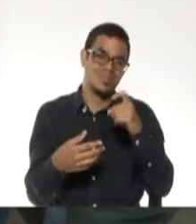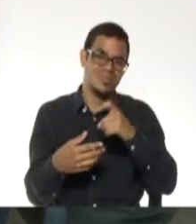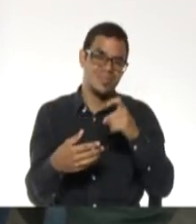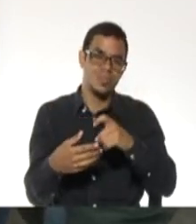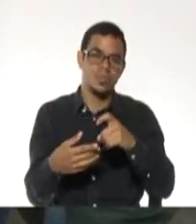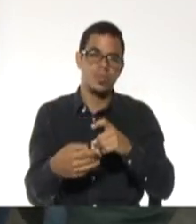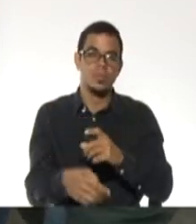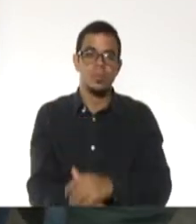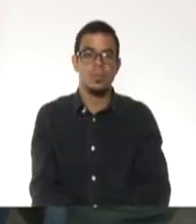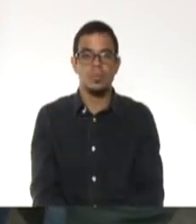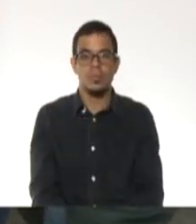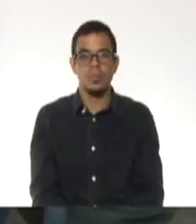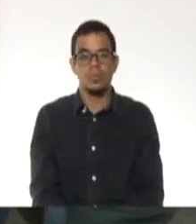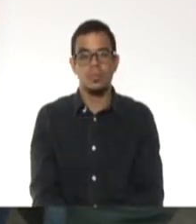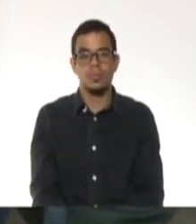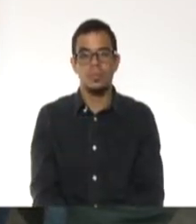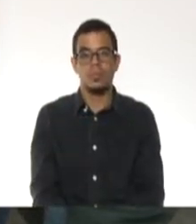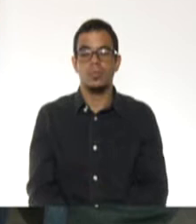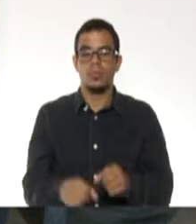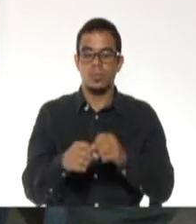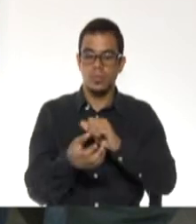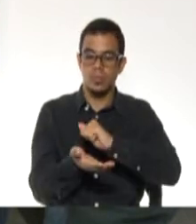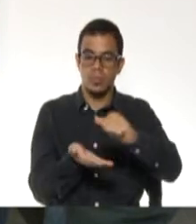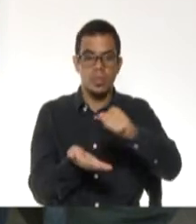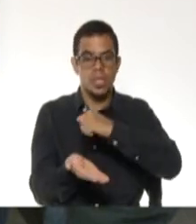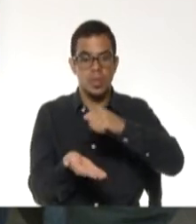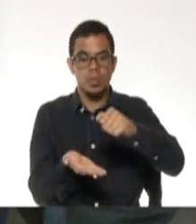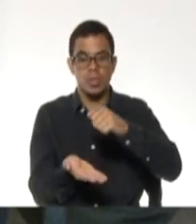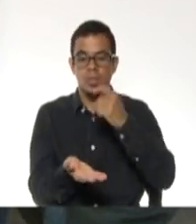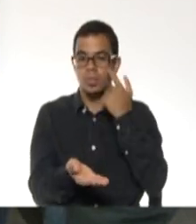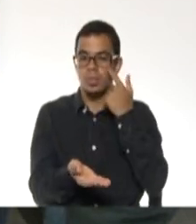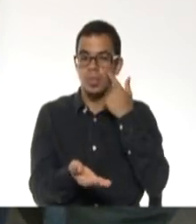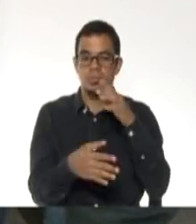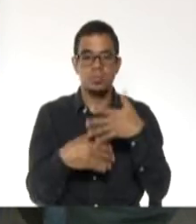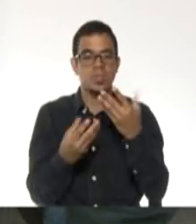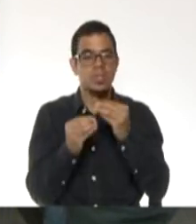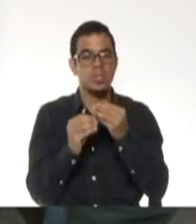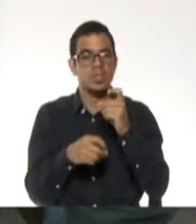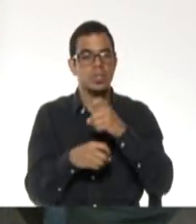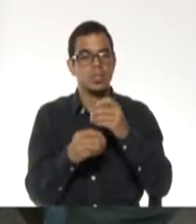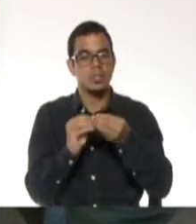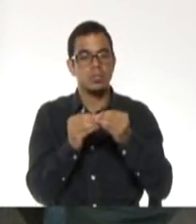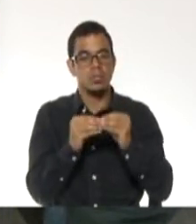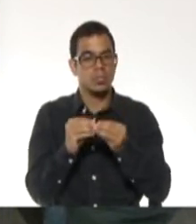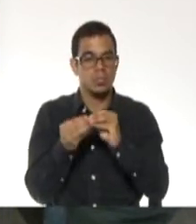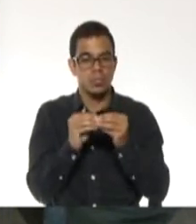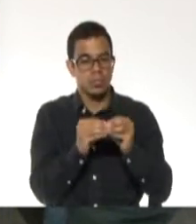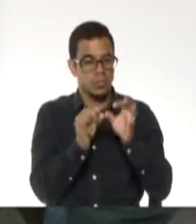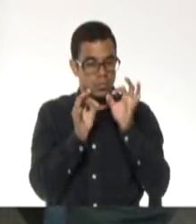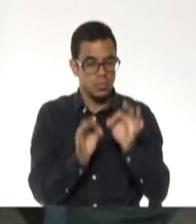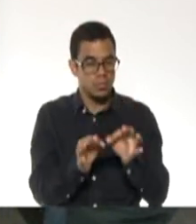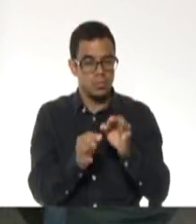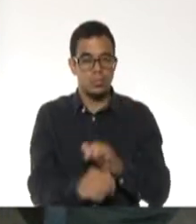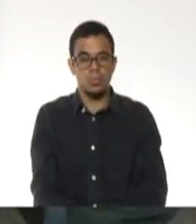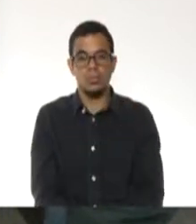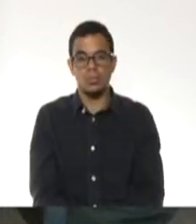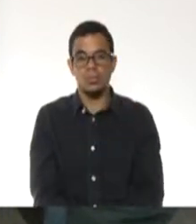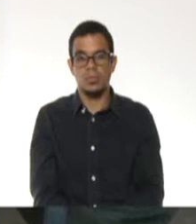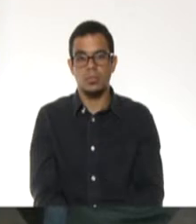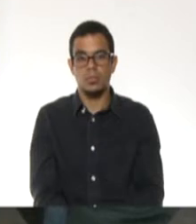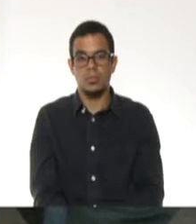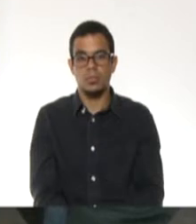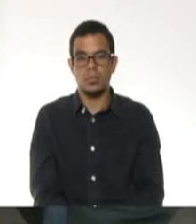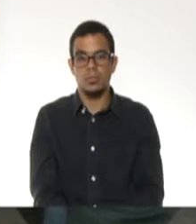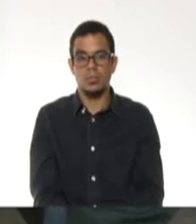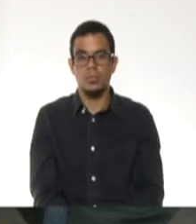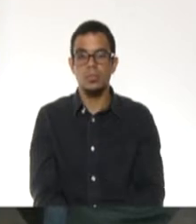en desglose los componentes de la plancha para poder llegar allí. Ok, vamos allá. Bien, lo primero que vamos a trabajar